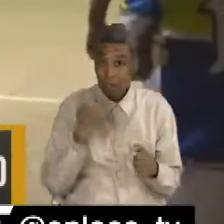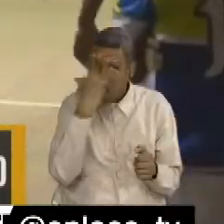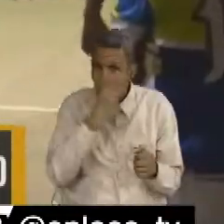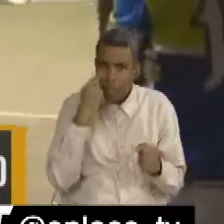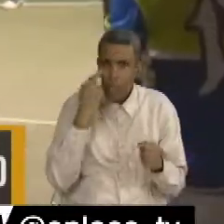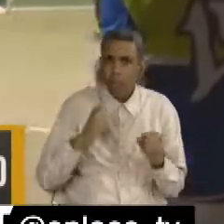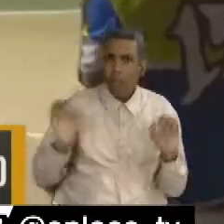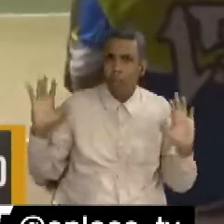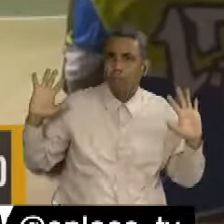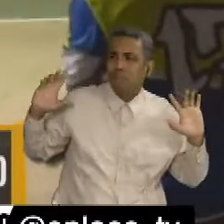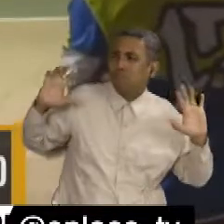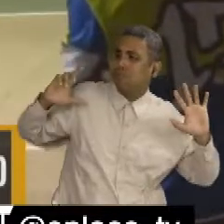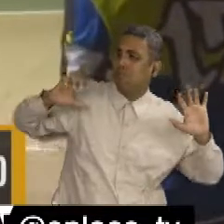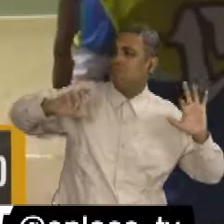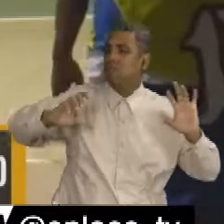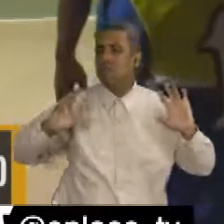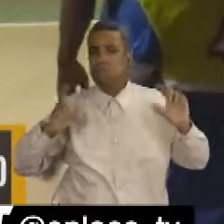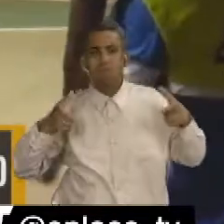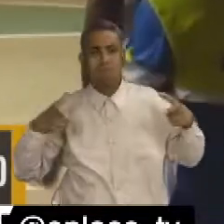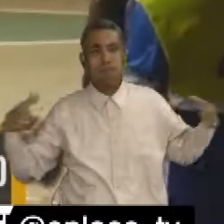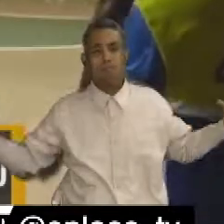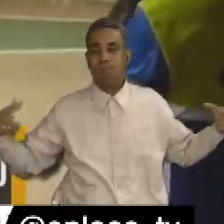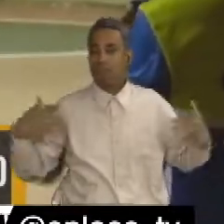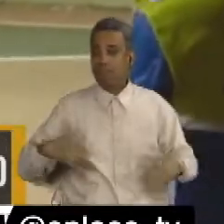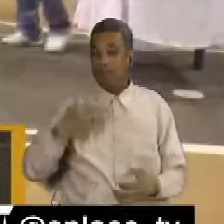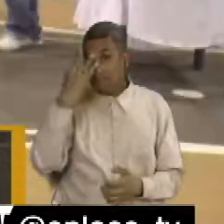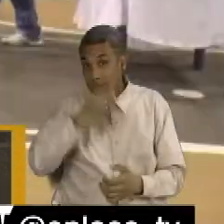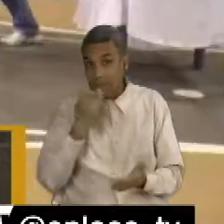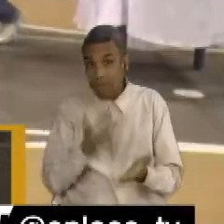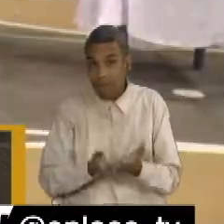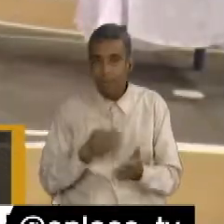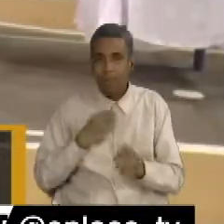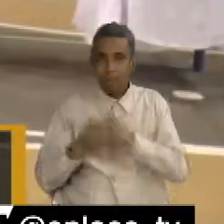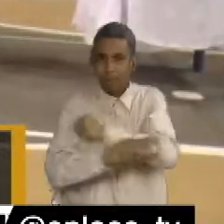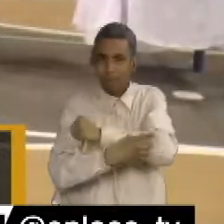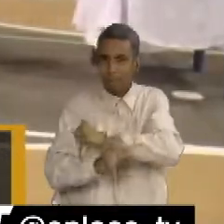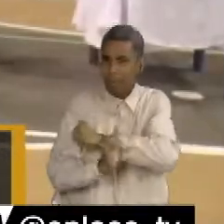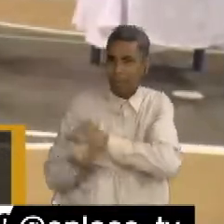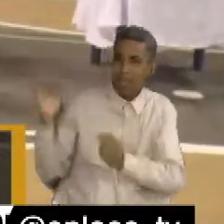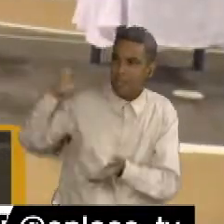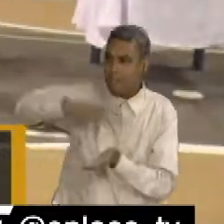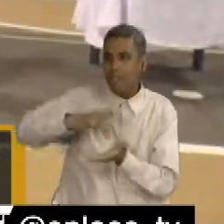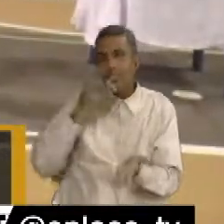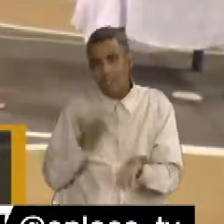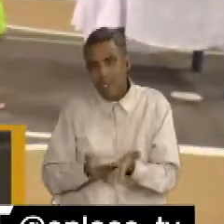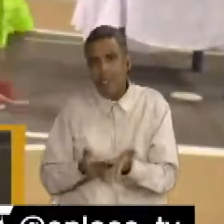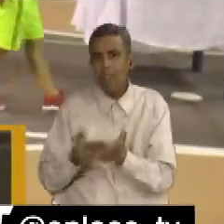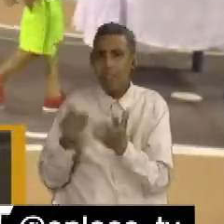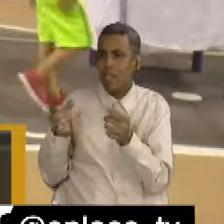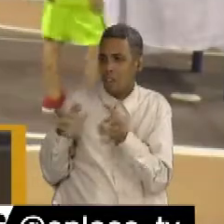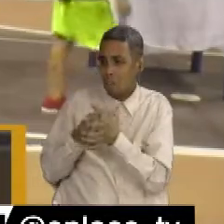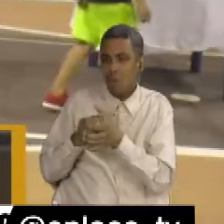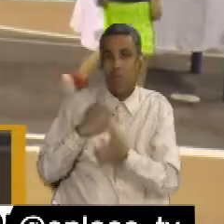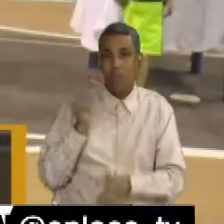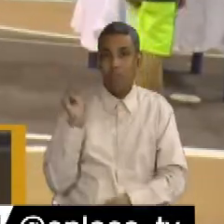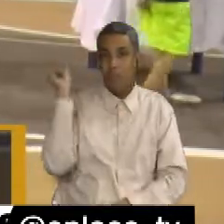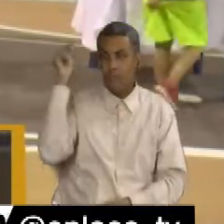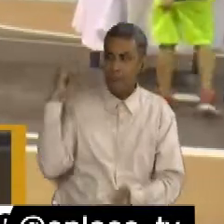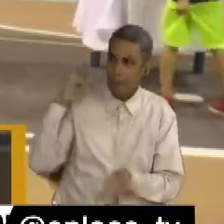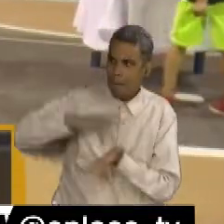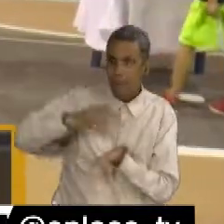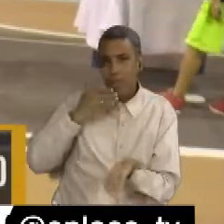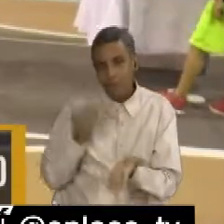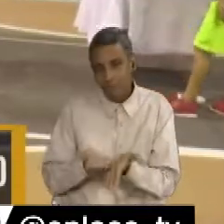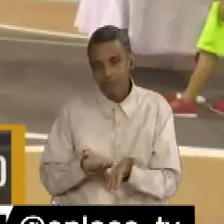llena. Agradecemos la presencia del profesor Cristian Juliao y su comitiva de Inderva, que ha venido a acompañarnos en el día de hoy.